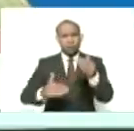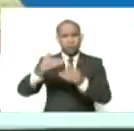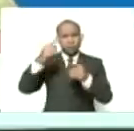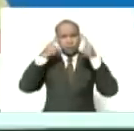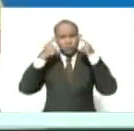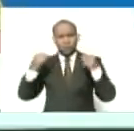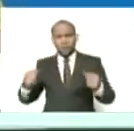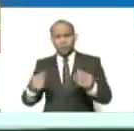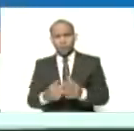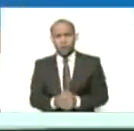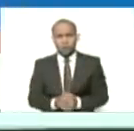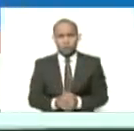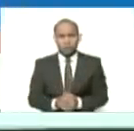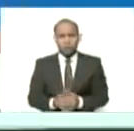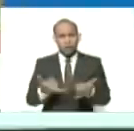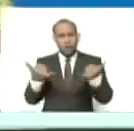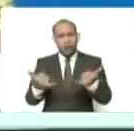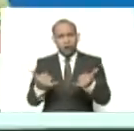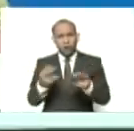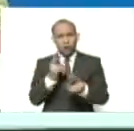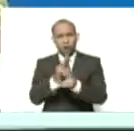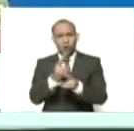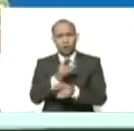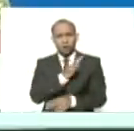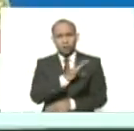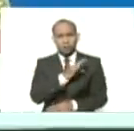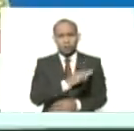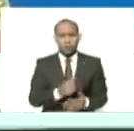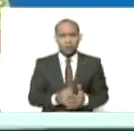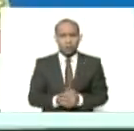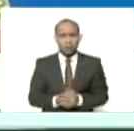Hasta ahora, en las redes sociales estamos